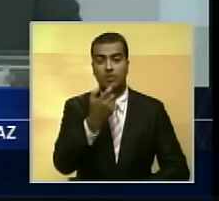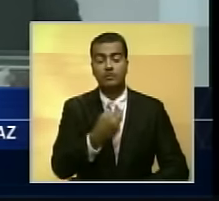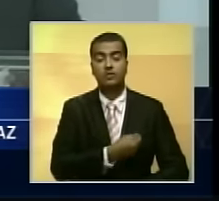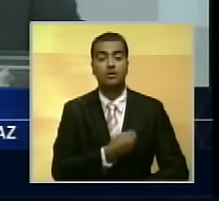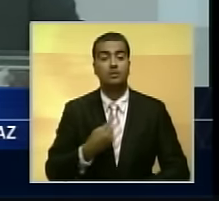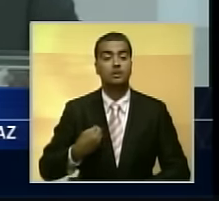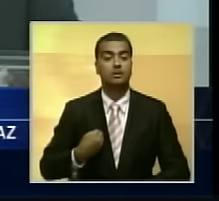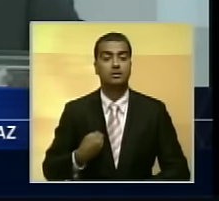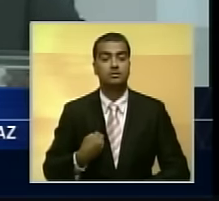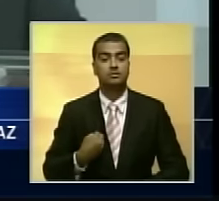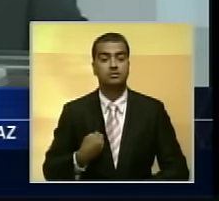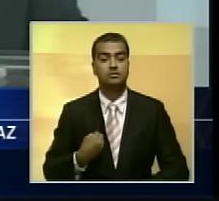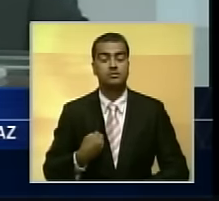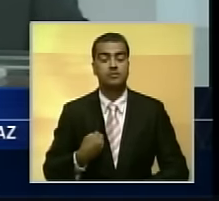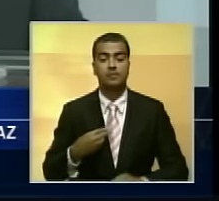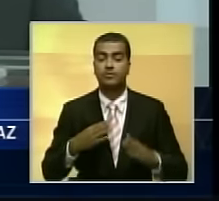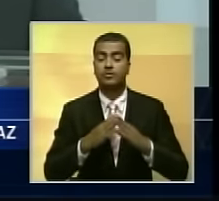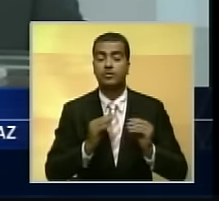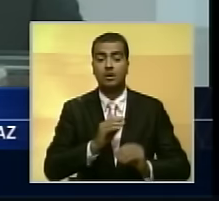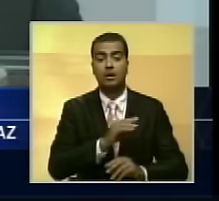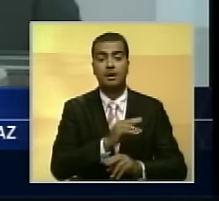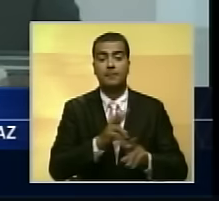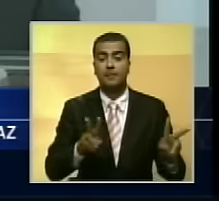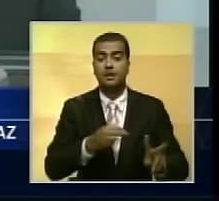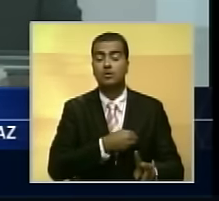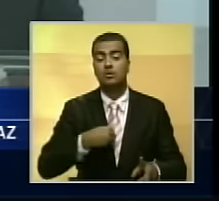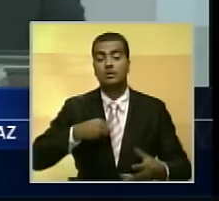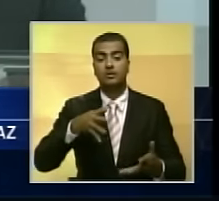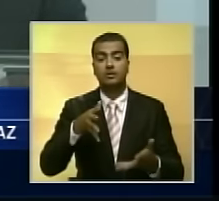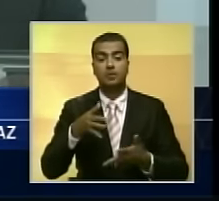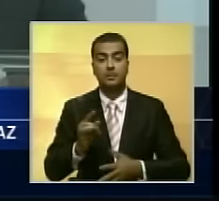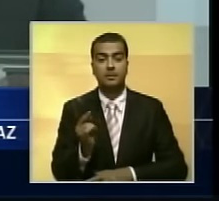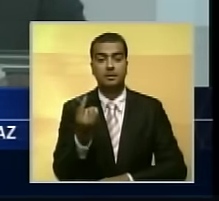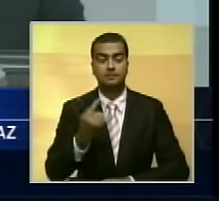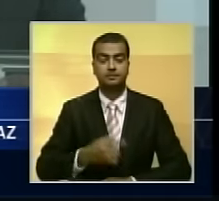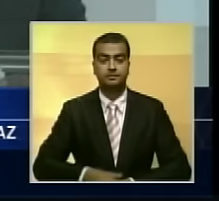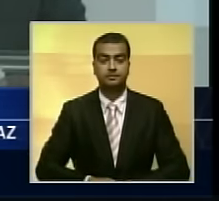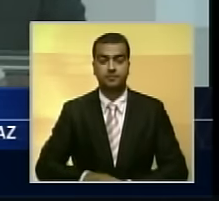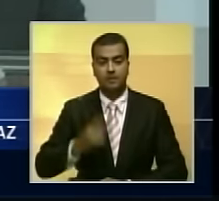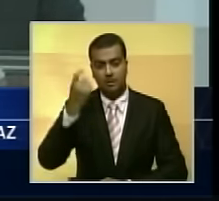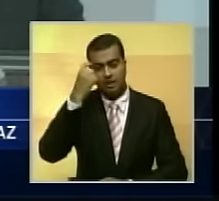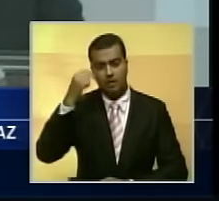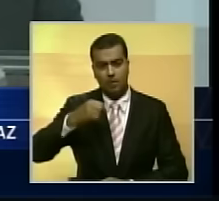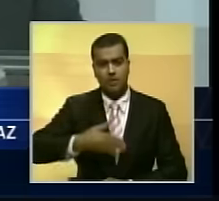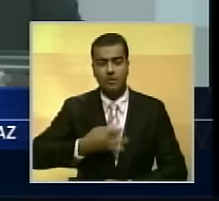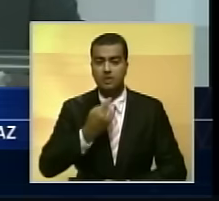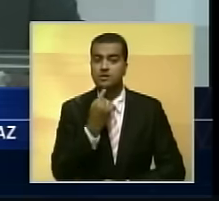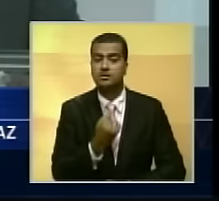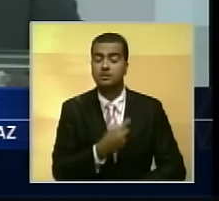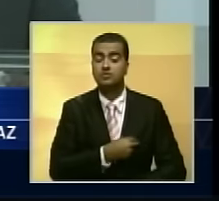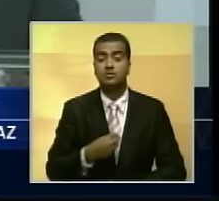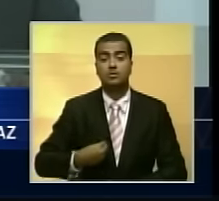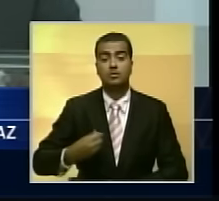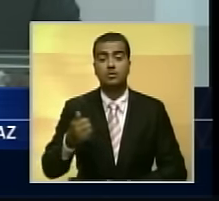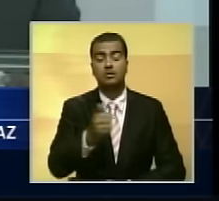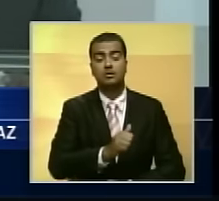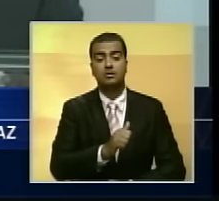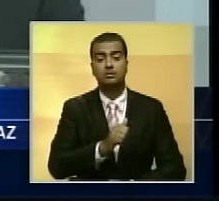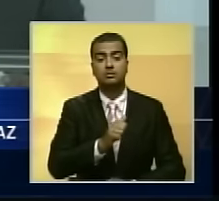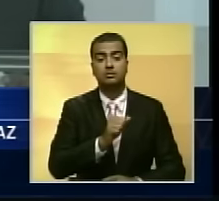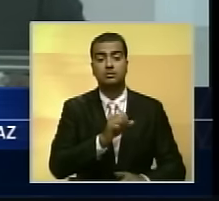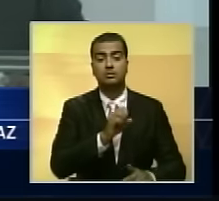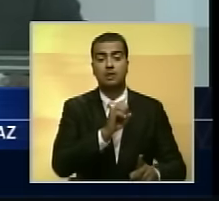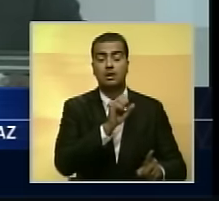nuestra, toda la paz que es nuestra principal victoria. Hoy podemos decir que hemos derrotado el golpe de